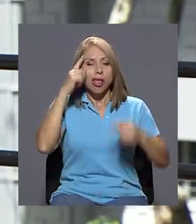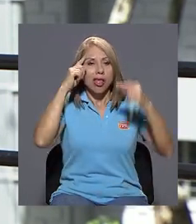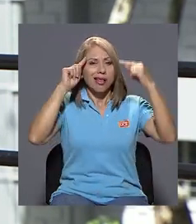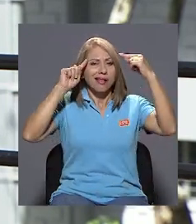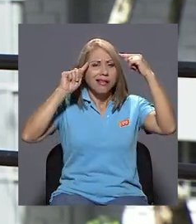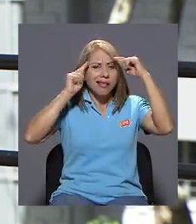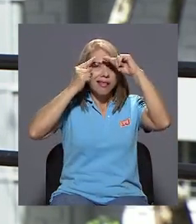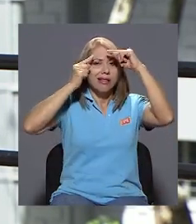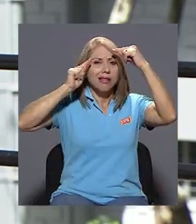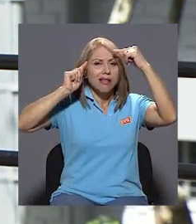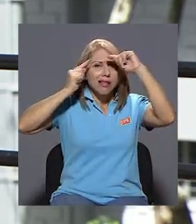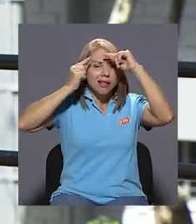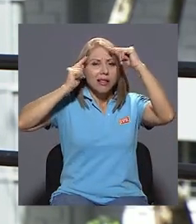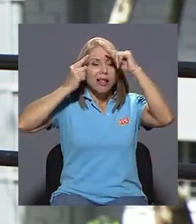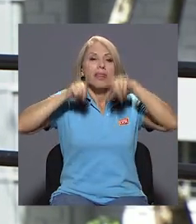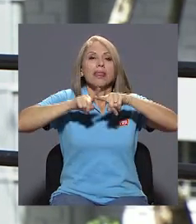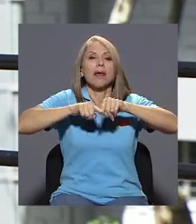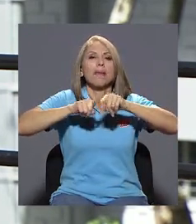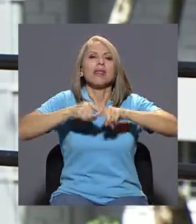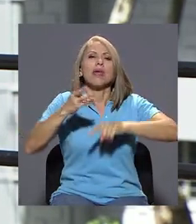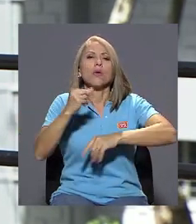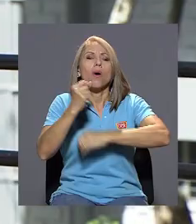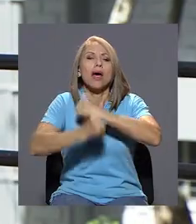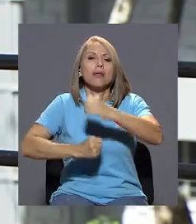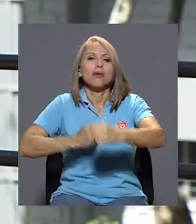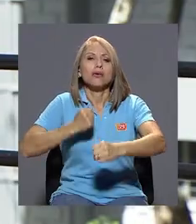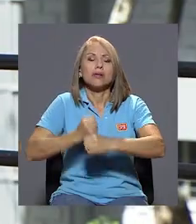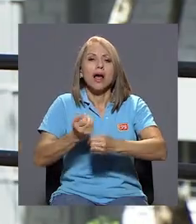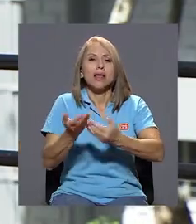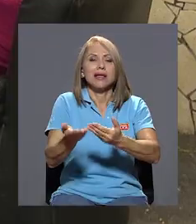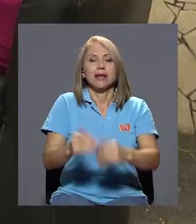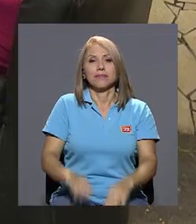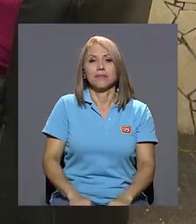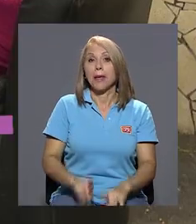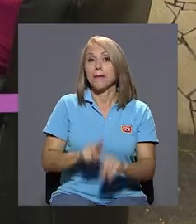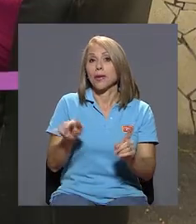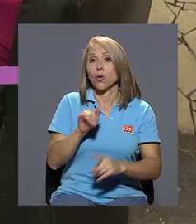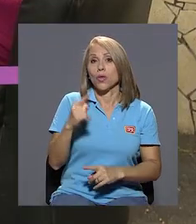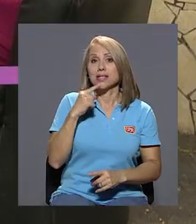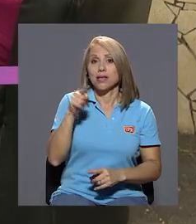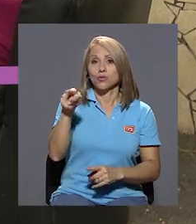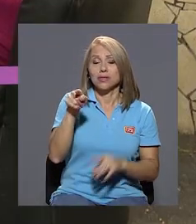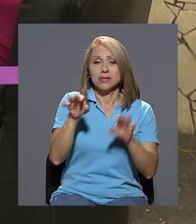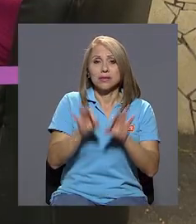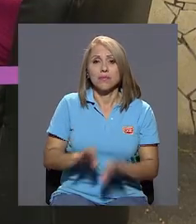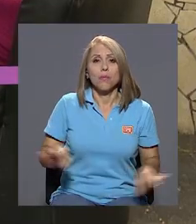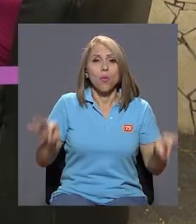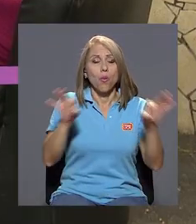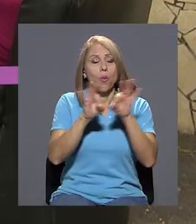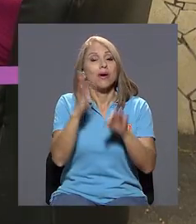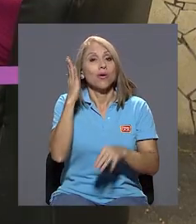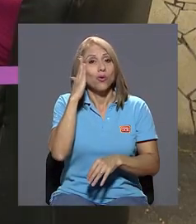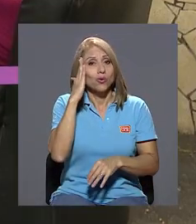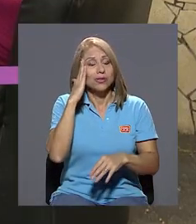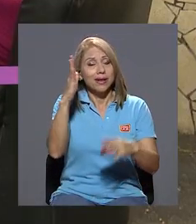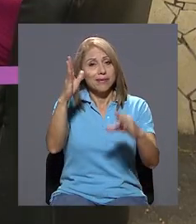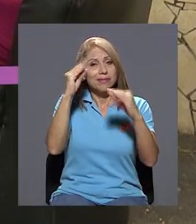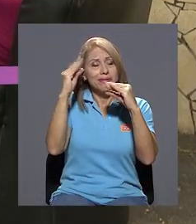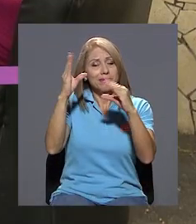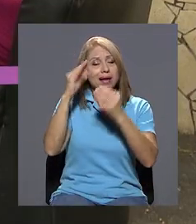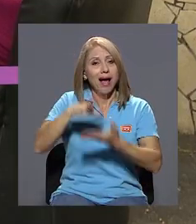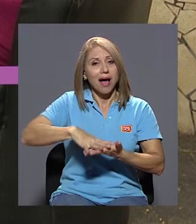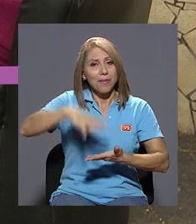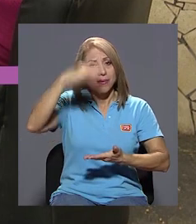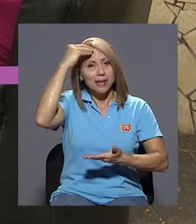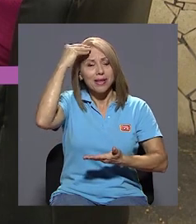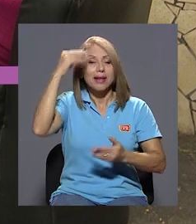fuertes. Entonces todo eso va a depender de la edad que tenga el menor. Sí, Sí, pero como decía usted, es importante de